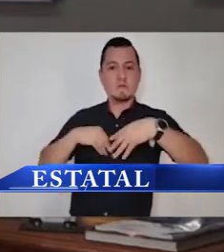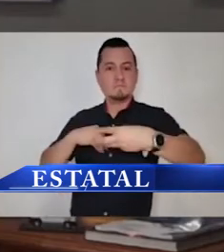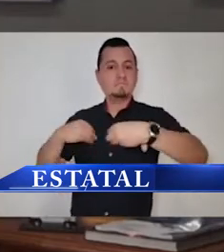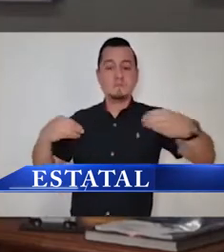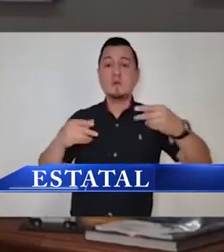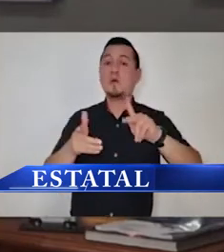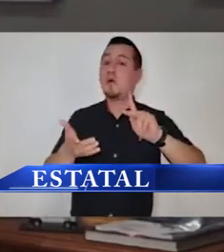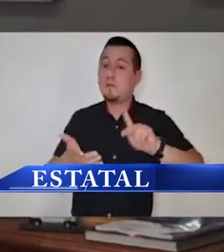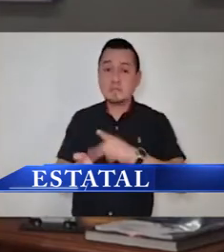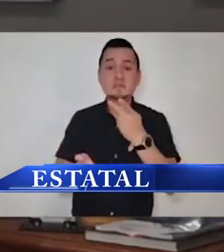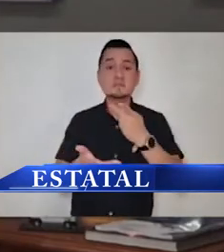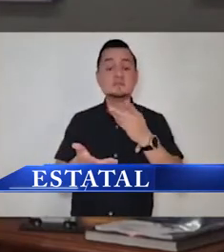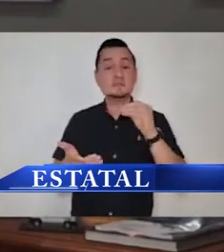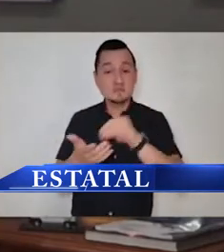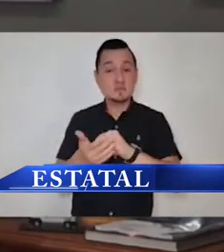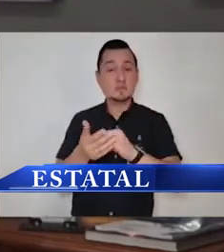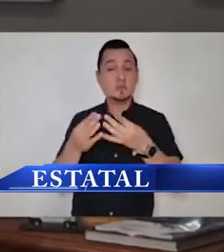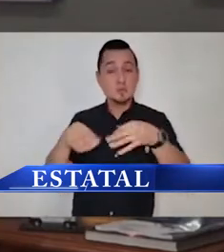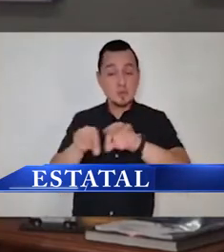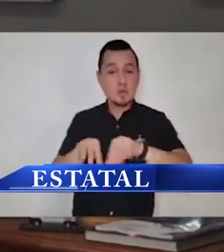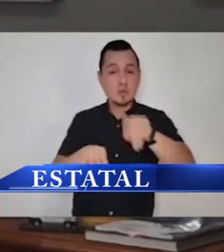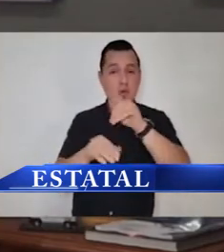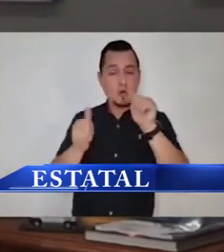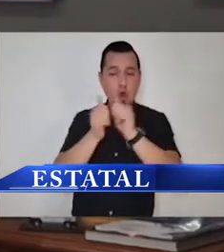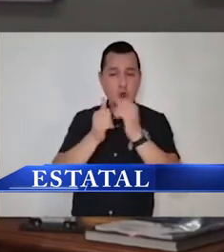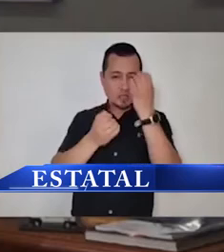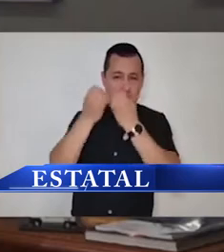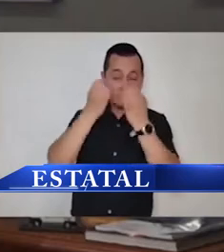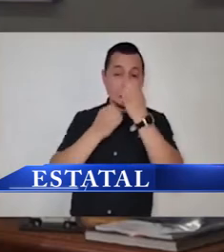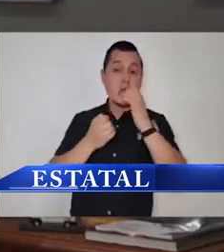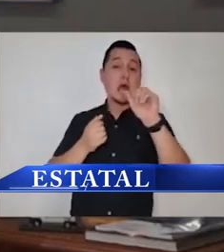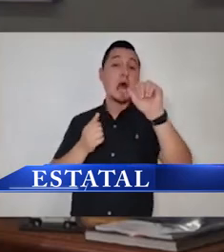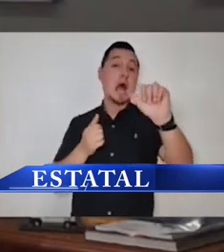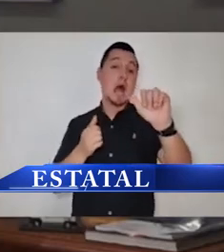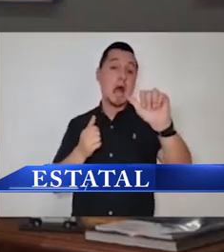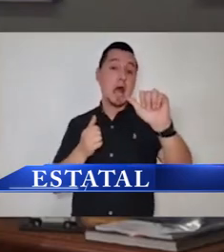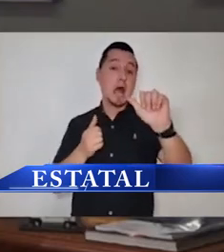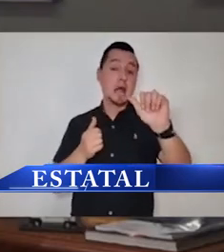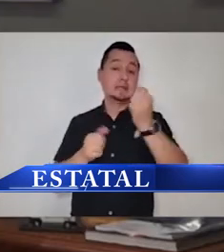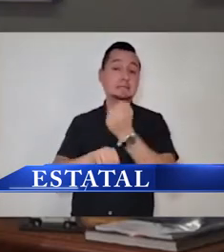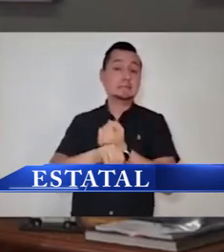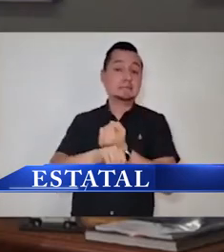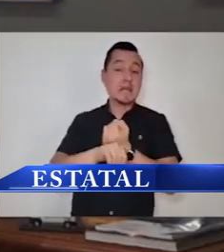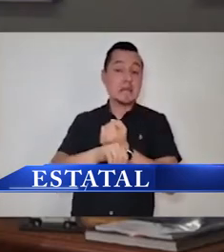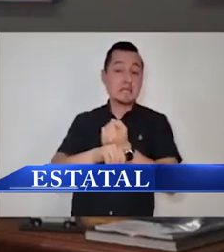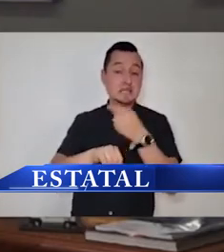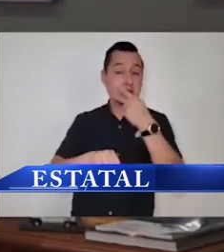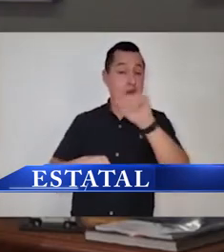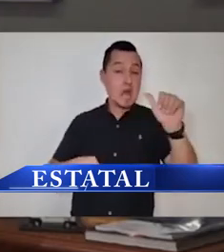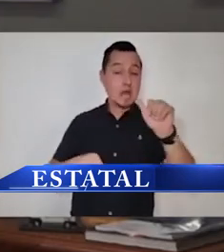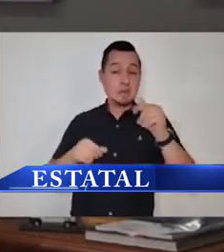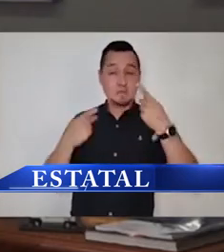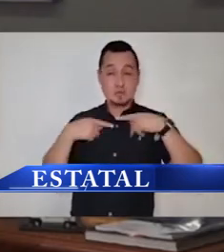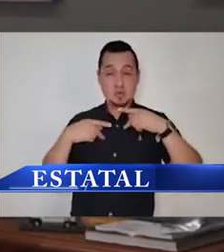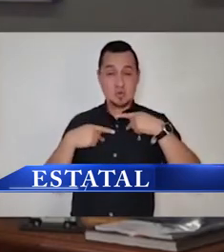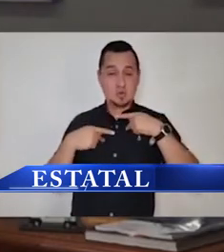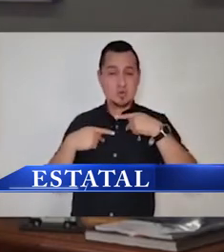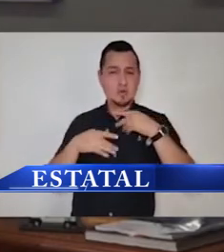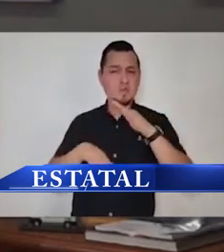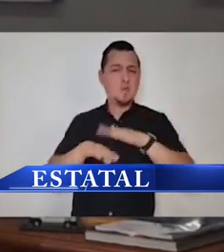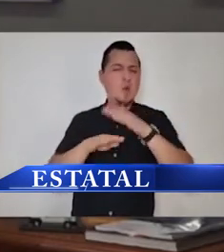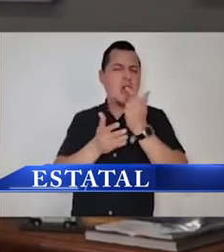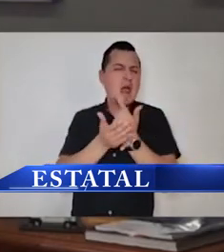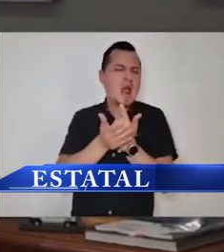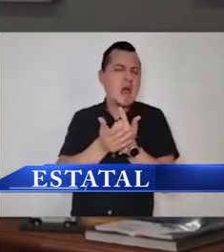factores de riesgo conocidos a los que deberíamos quizá agregar el grupo sanguíneo A. Que